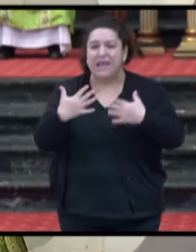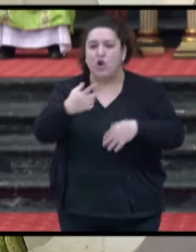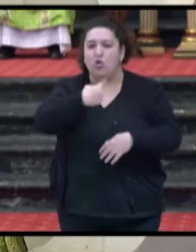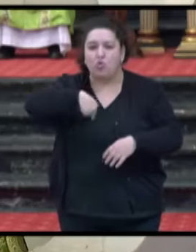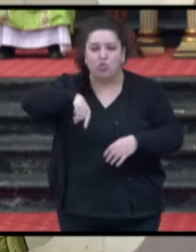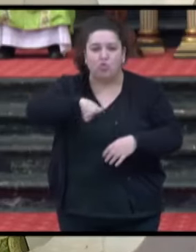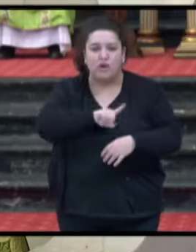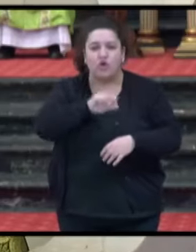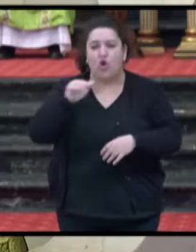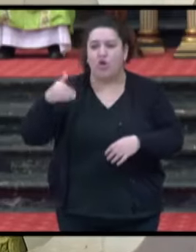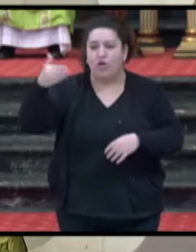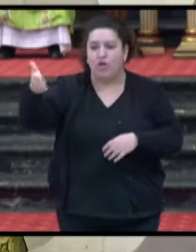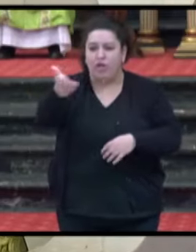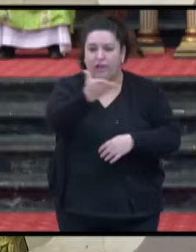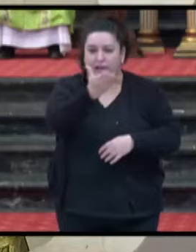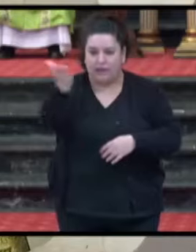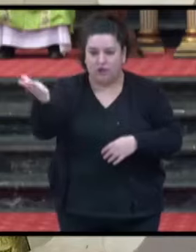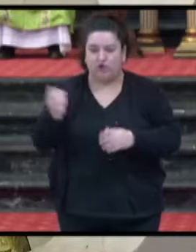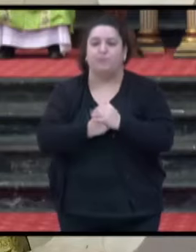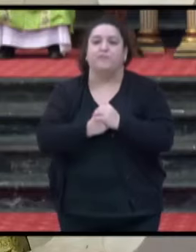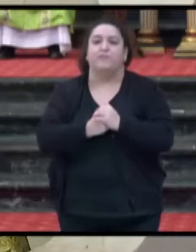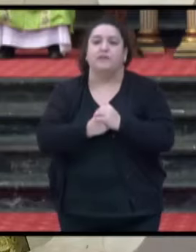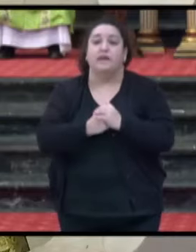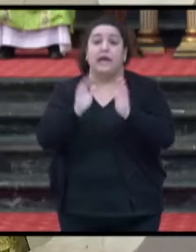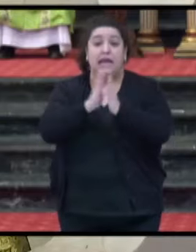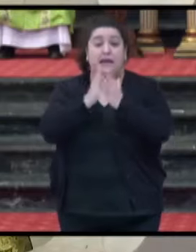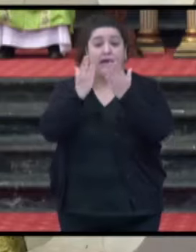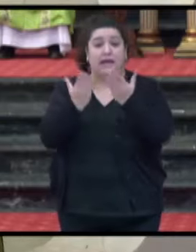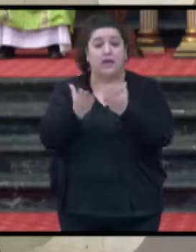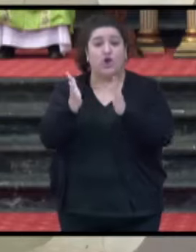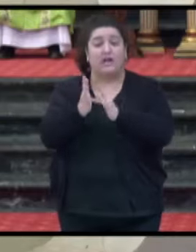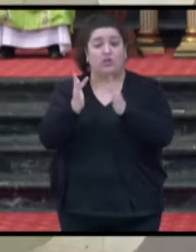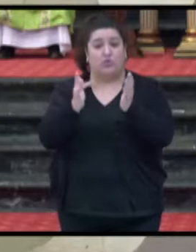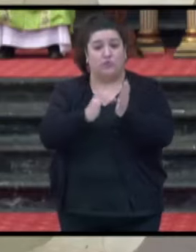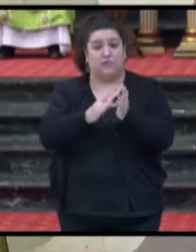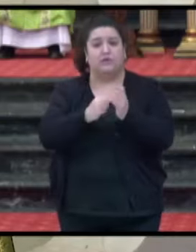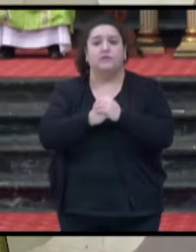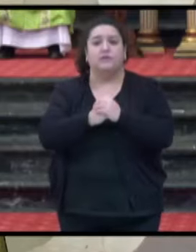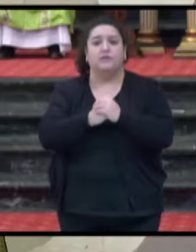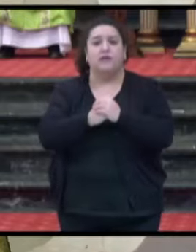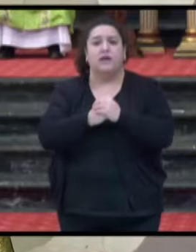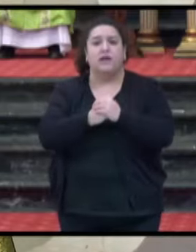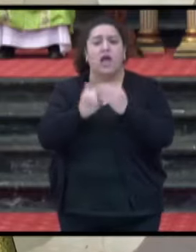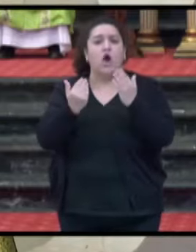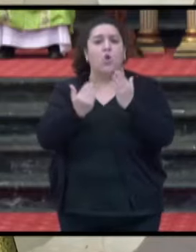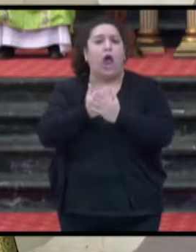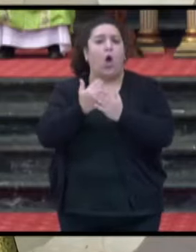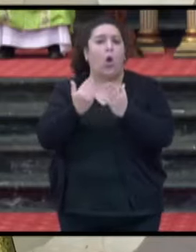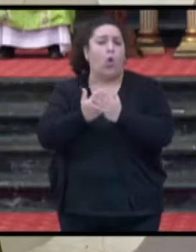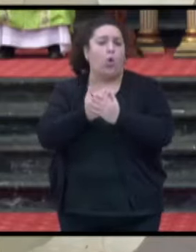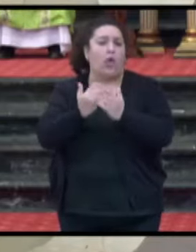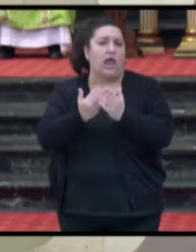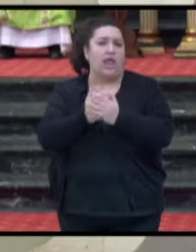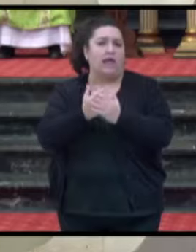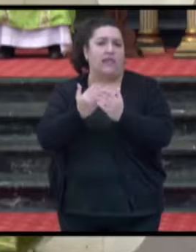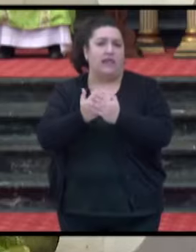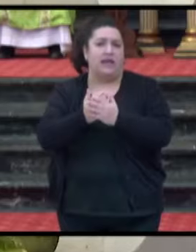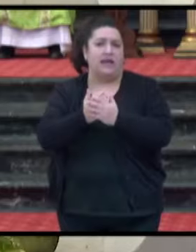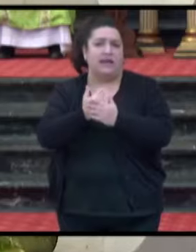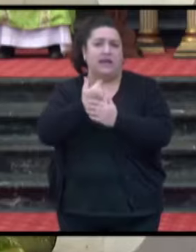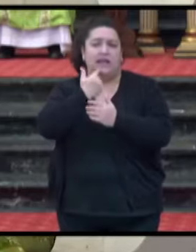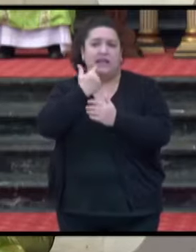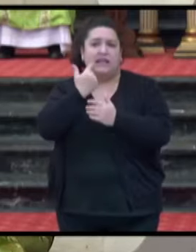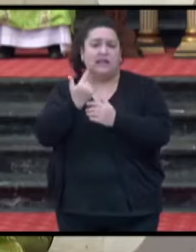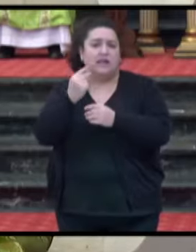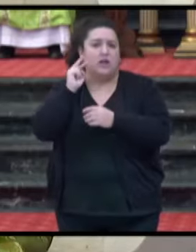y en el evangelio aparece Jesucristo en una jornada se llama así desde el